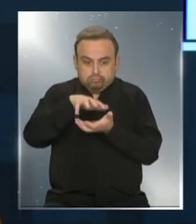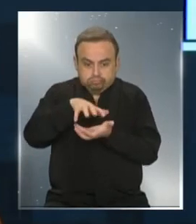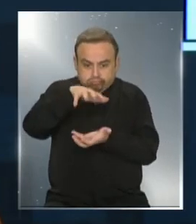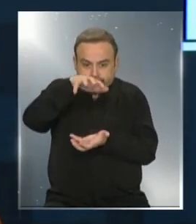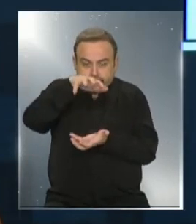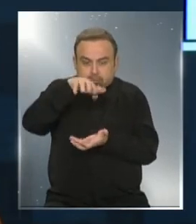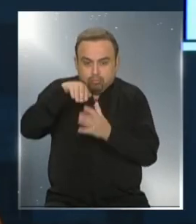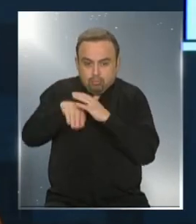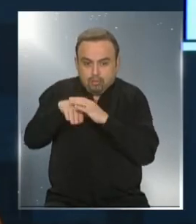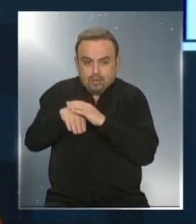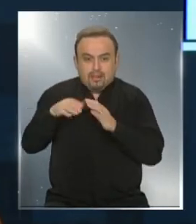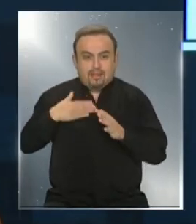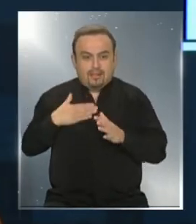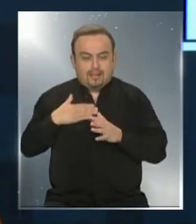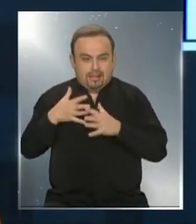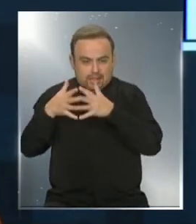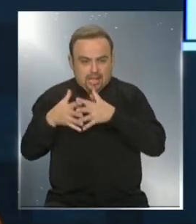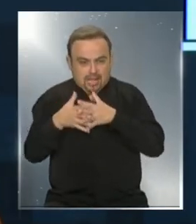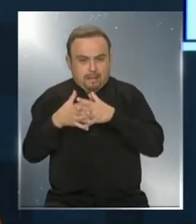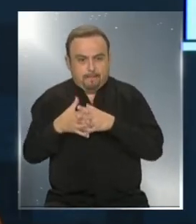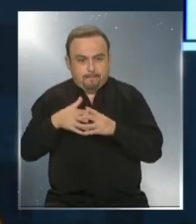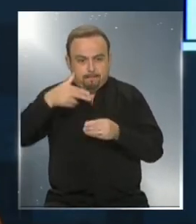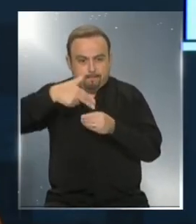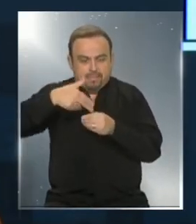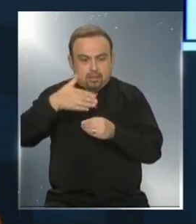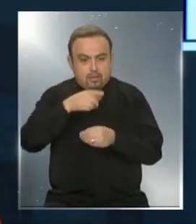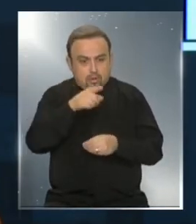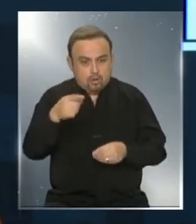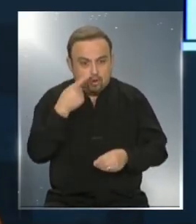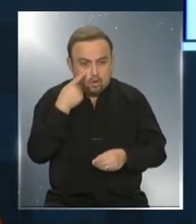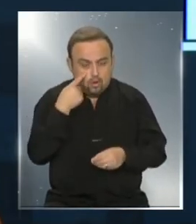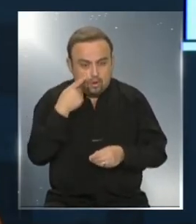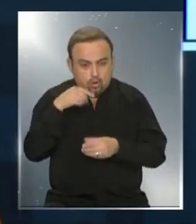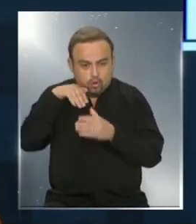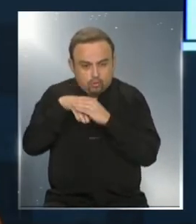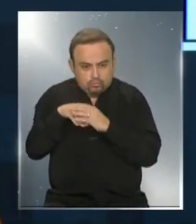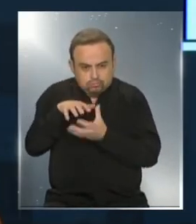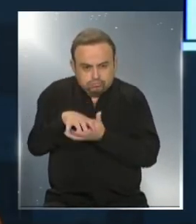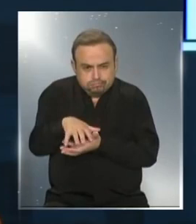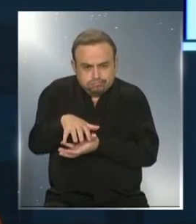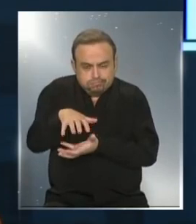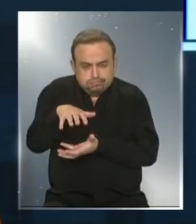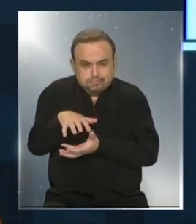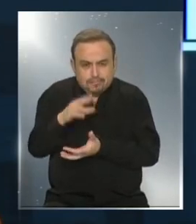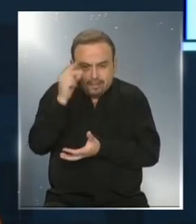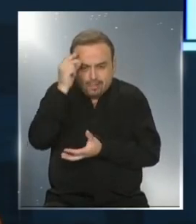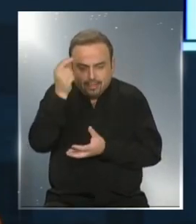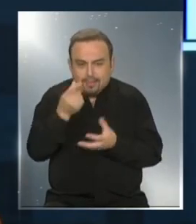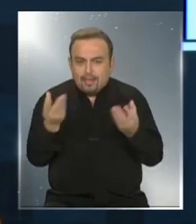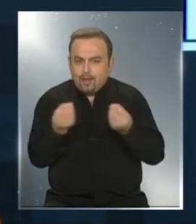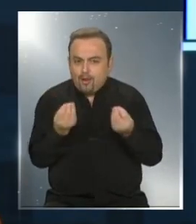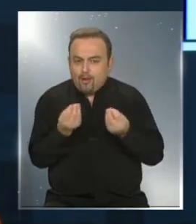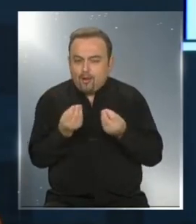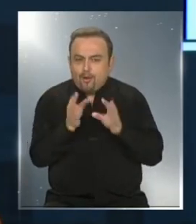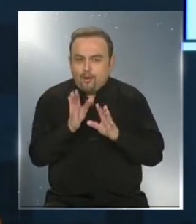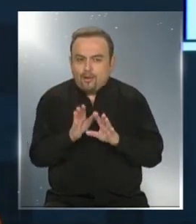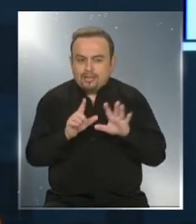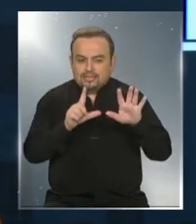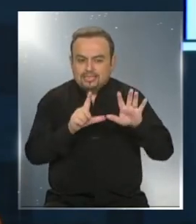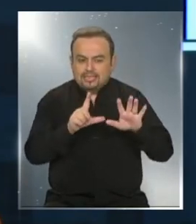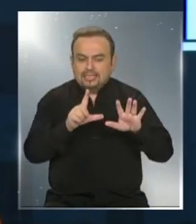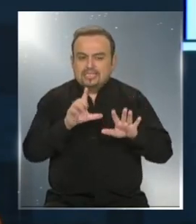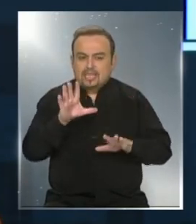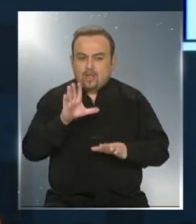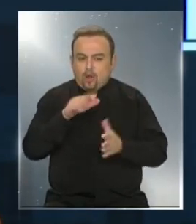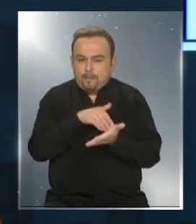nacionales precisamente de petróleo usted conoce las reservas estratégicas estamos buscando poner hasta 75